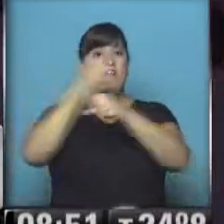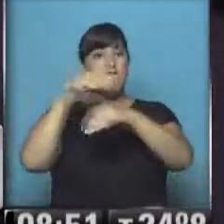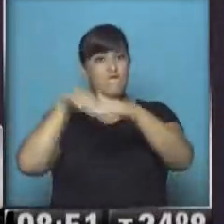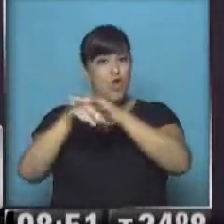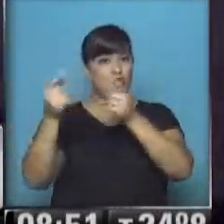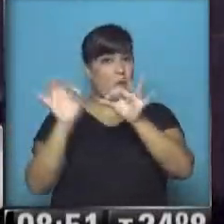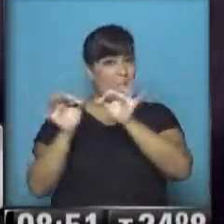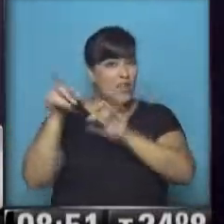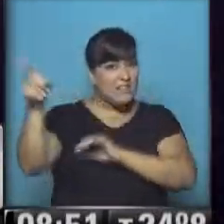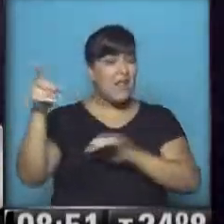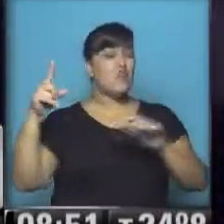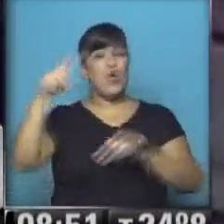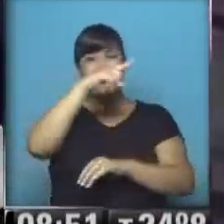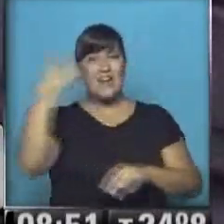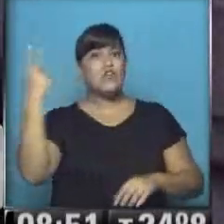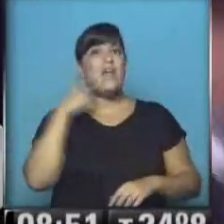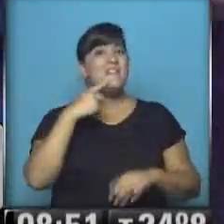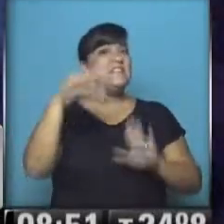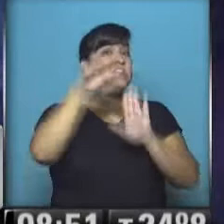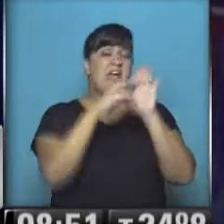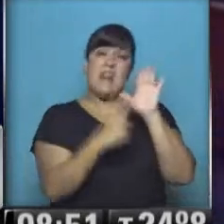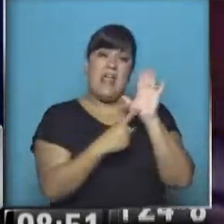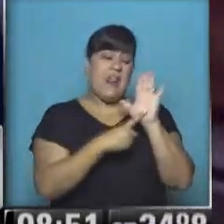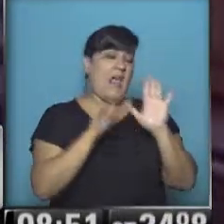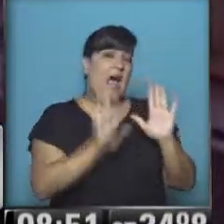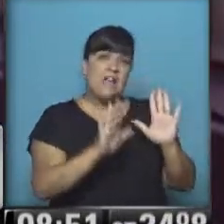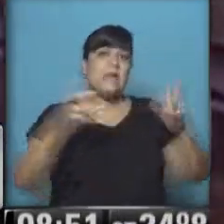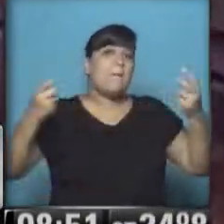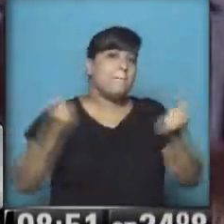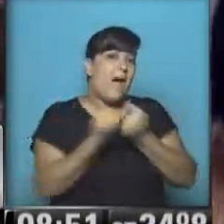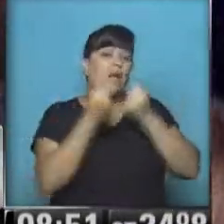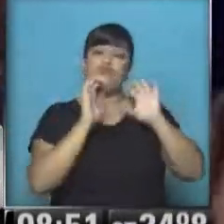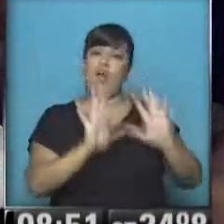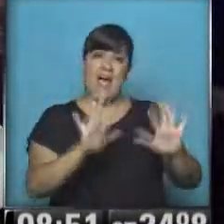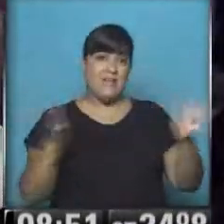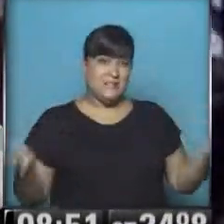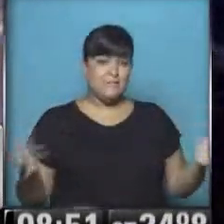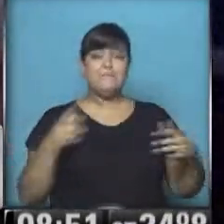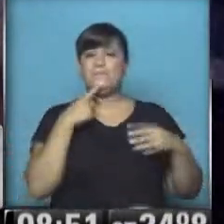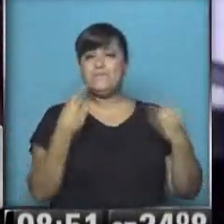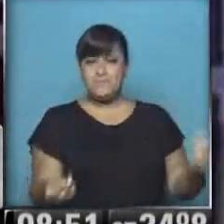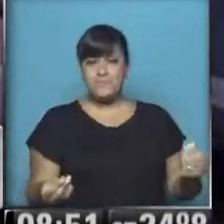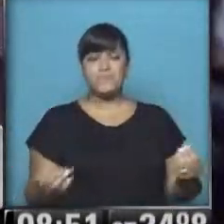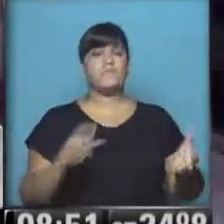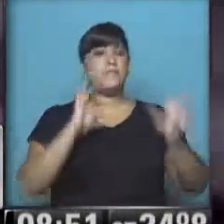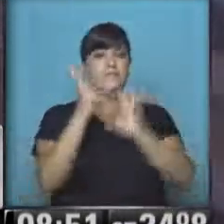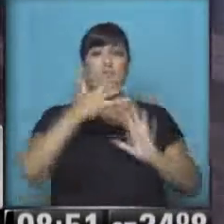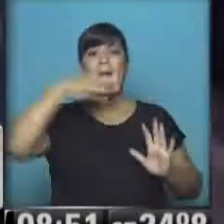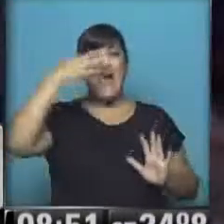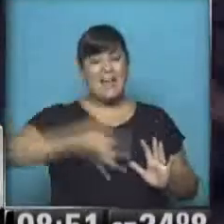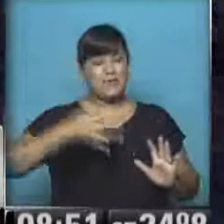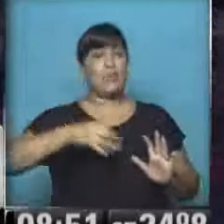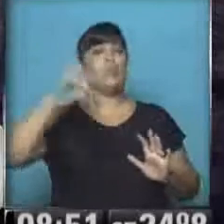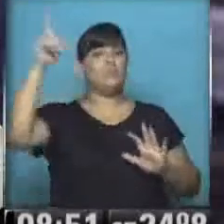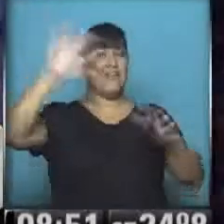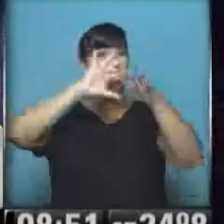dijo bueno las reglas son las reglas los pactos son los pactos lo que hace europa y lo que hace